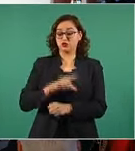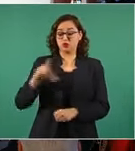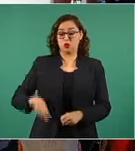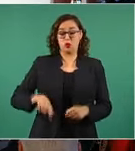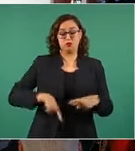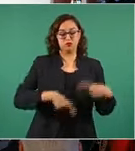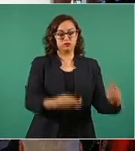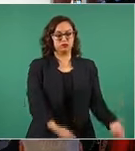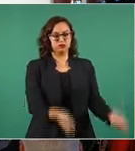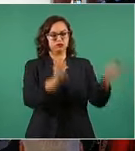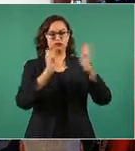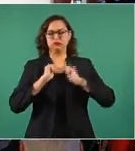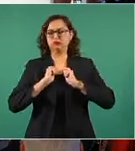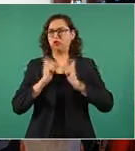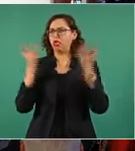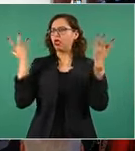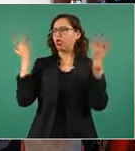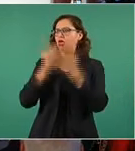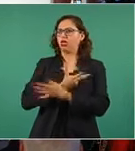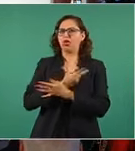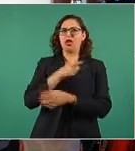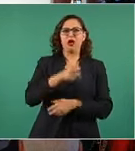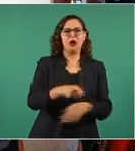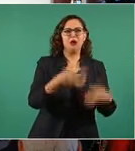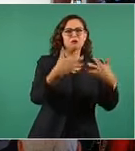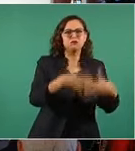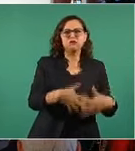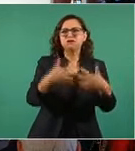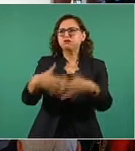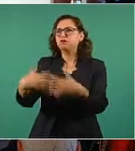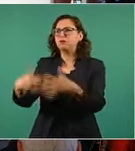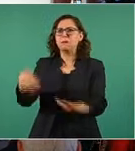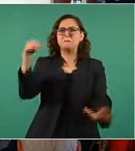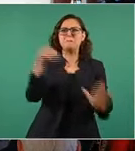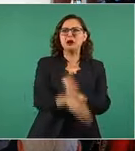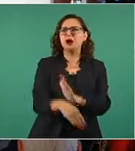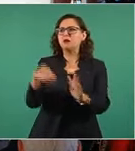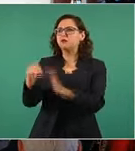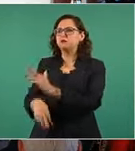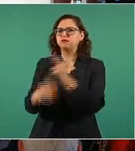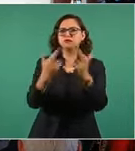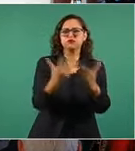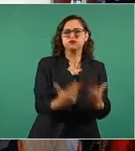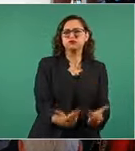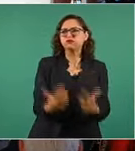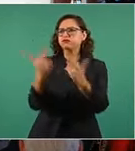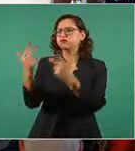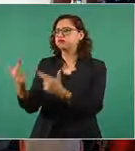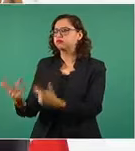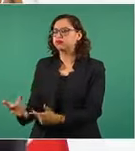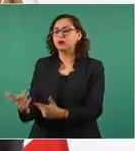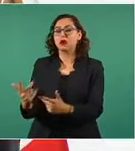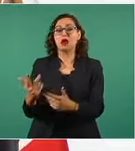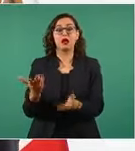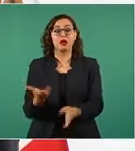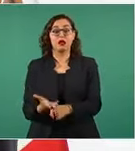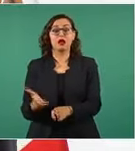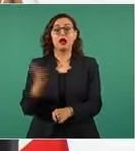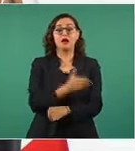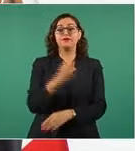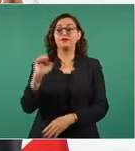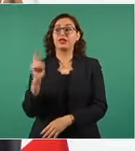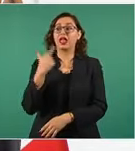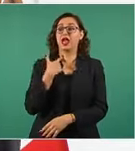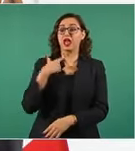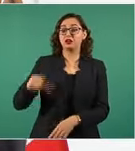abandono y la administración anterior había comenzado a vender plantas como las de